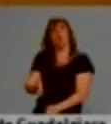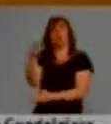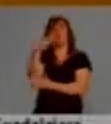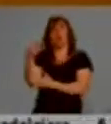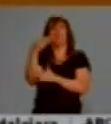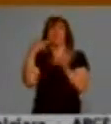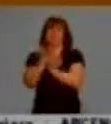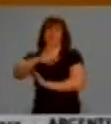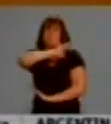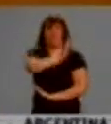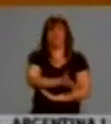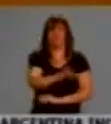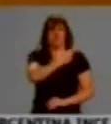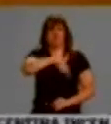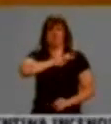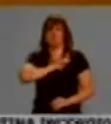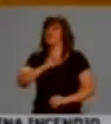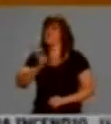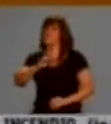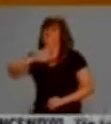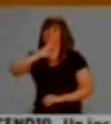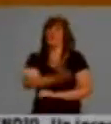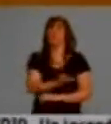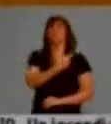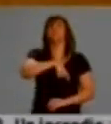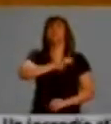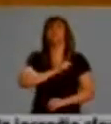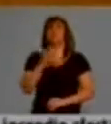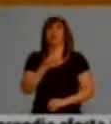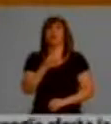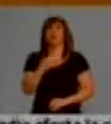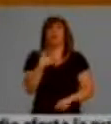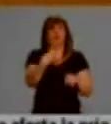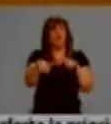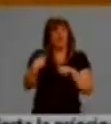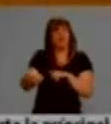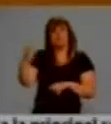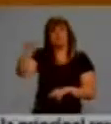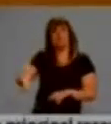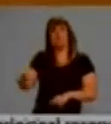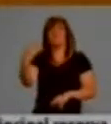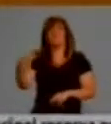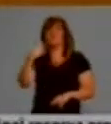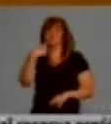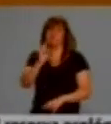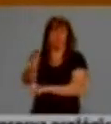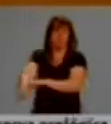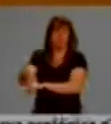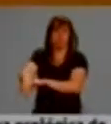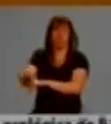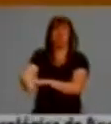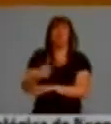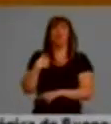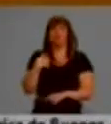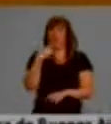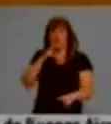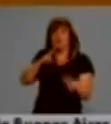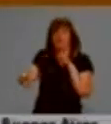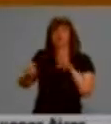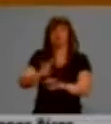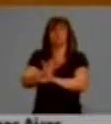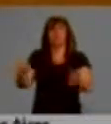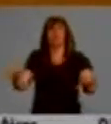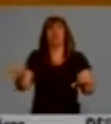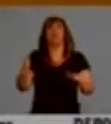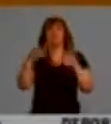perjudica a España. Lo que perjudica a España es ignorar lo que Bárcenas está diciendo y no dar respuestas claras y transparentes